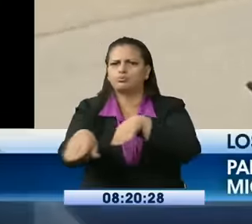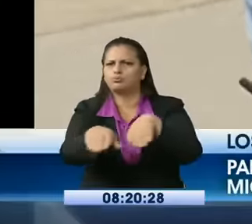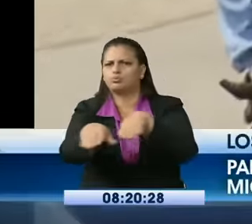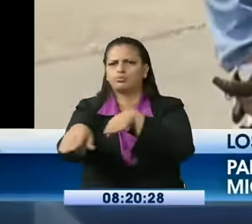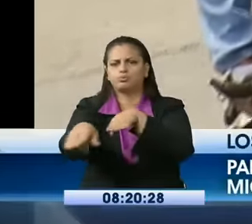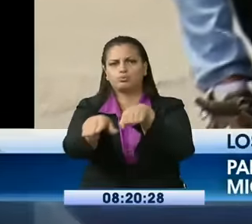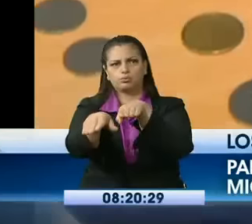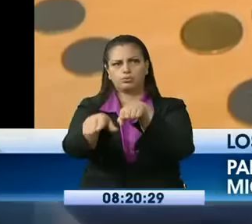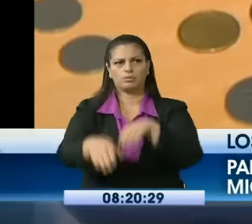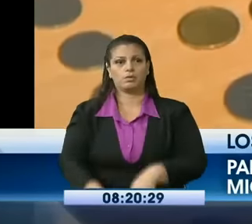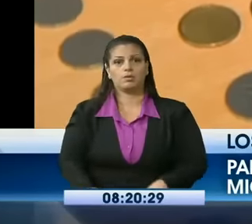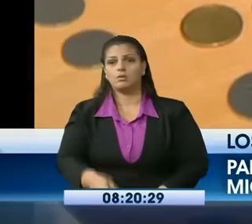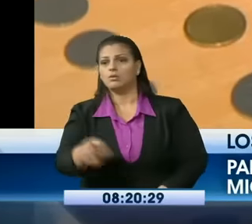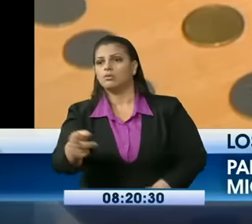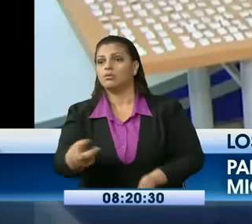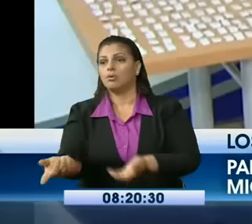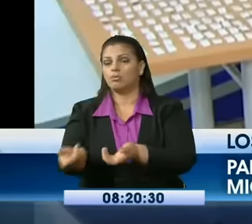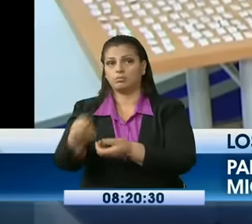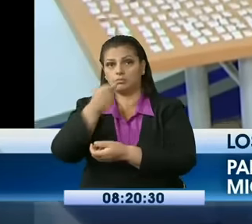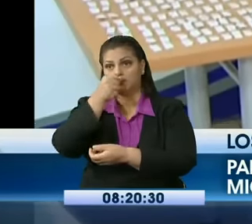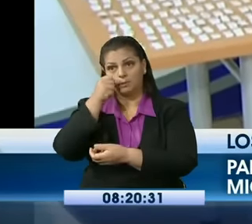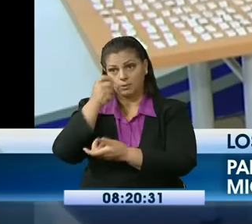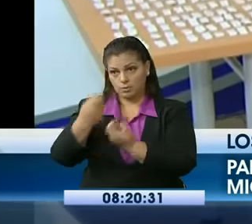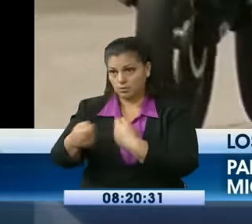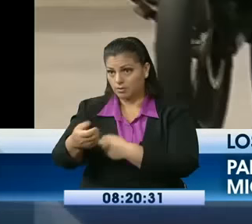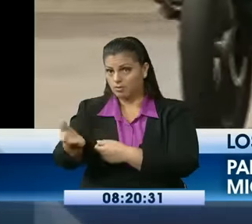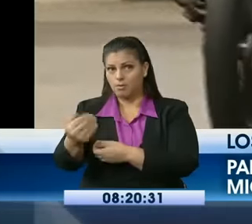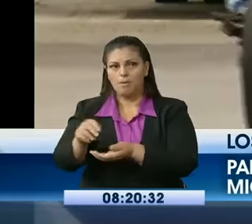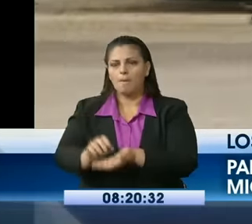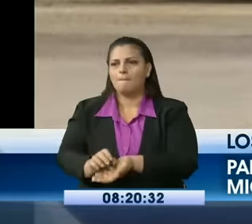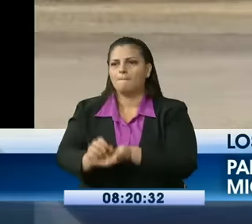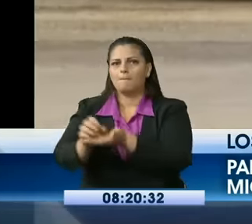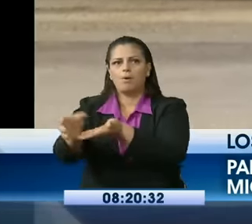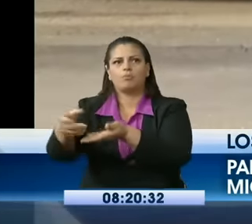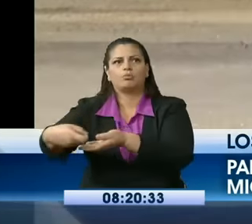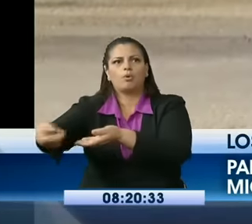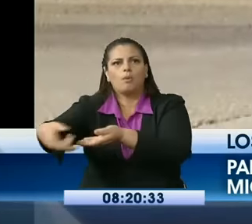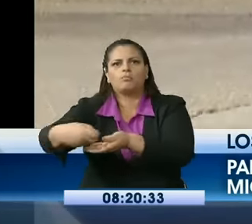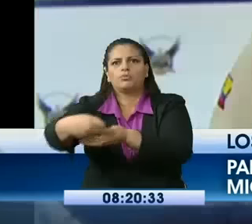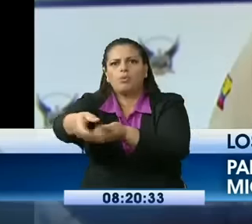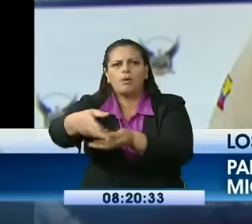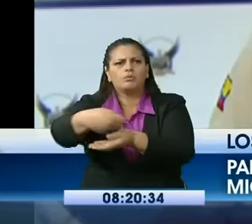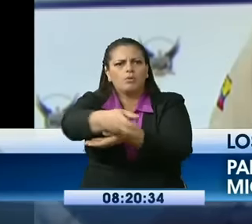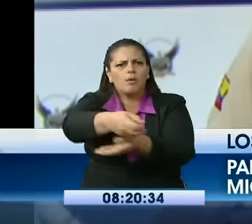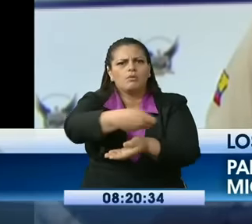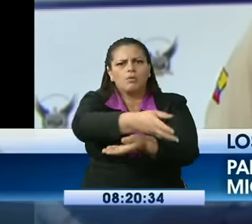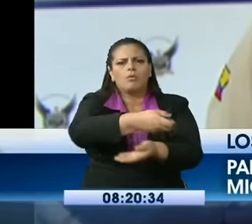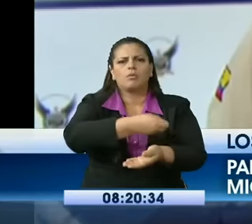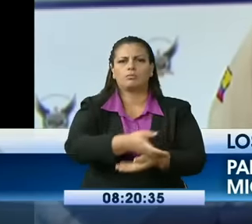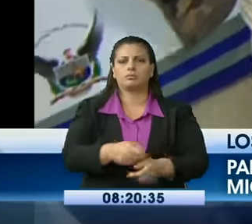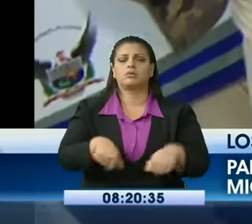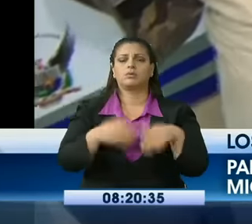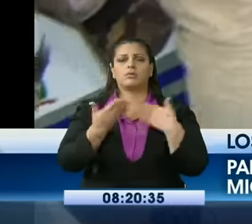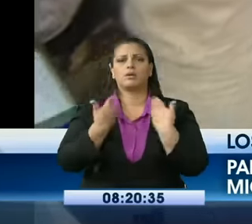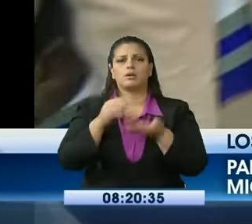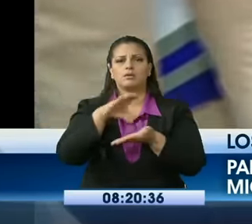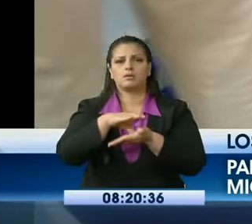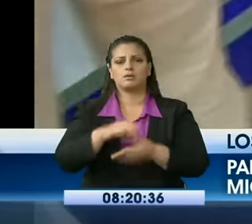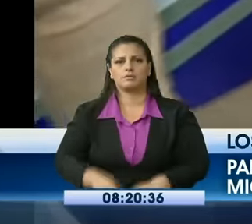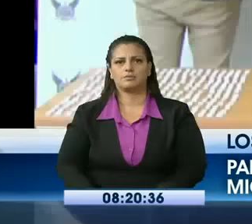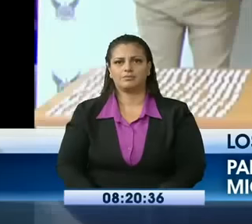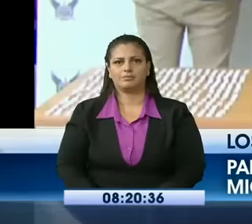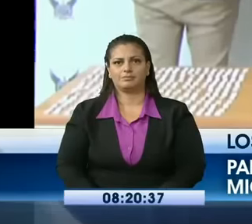hermanos. Dormían durante el día y en la noche salían a recorrer las calles en busca de los expendedores, a quienes les entregaban las